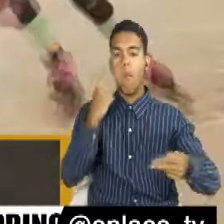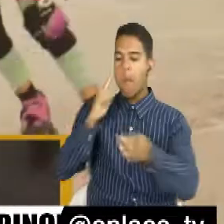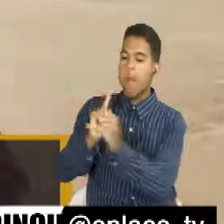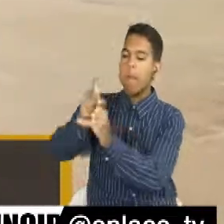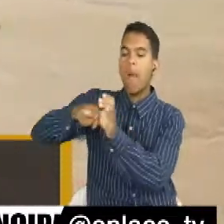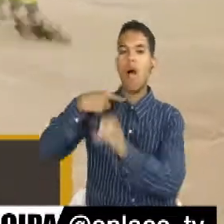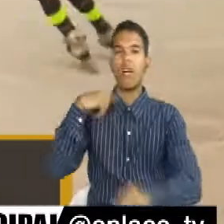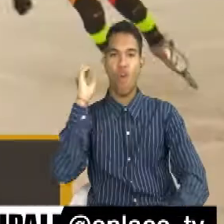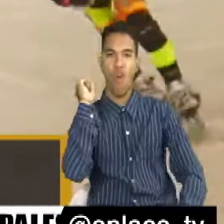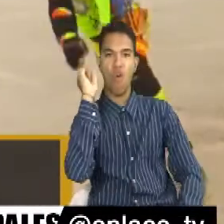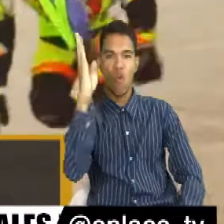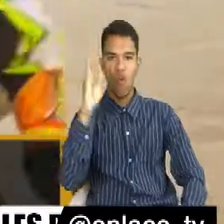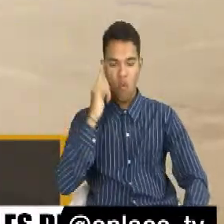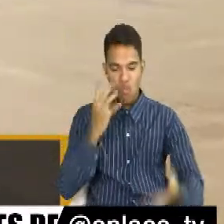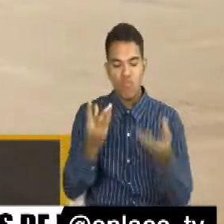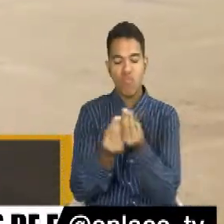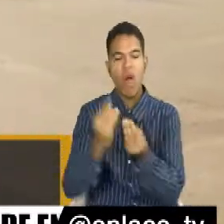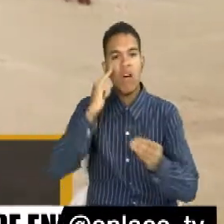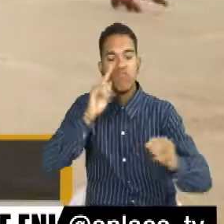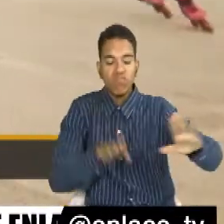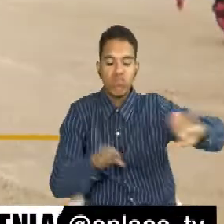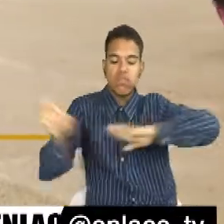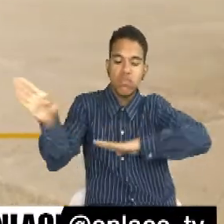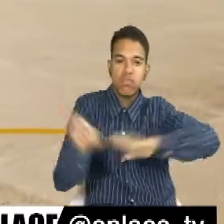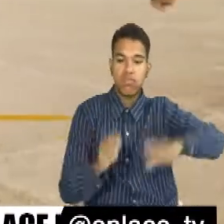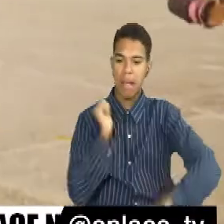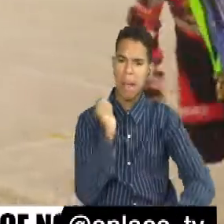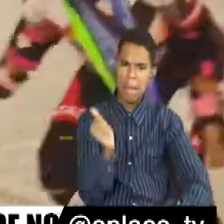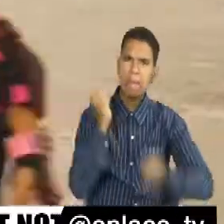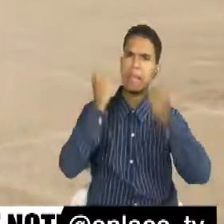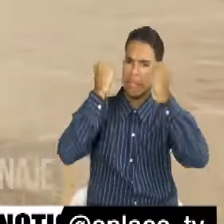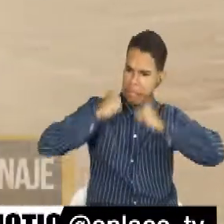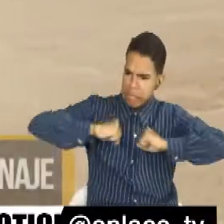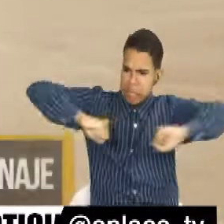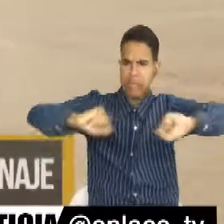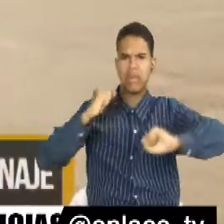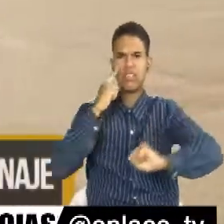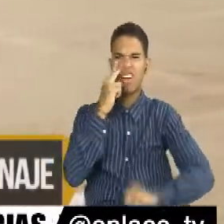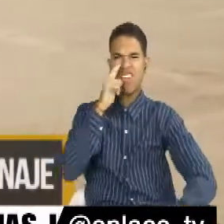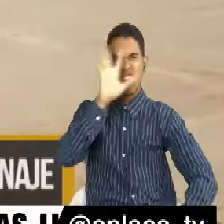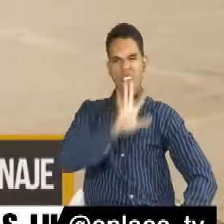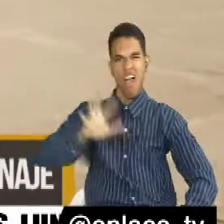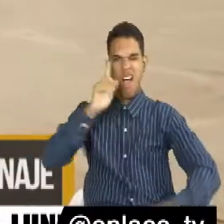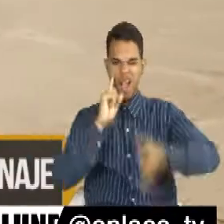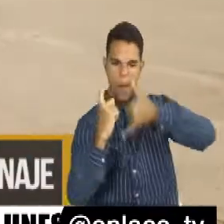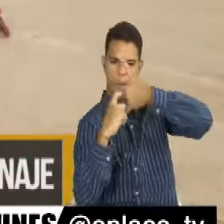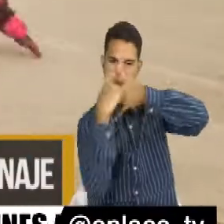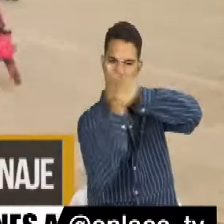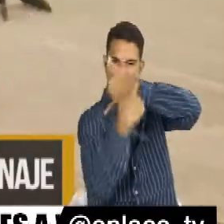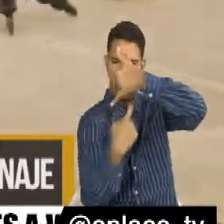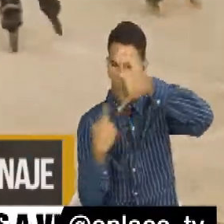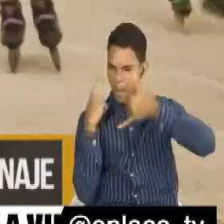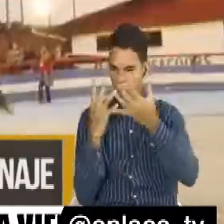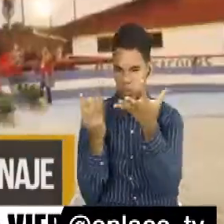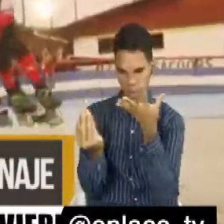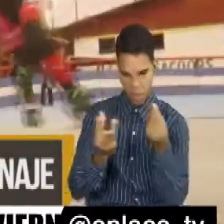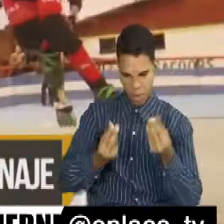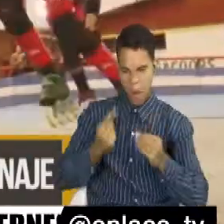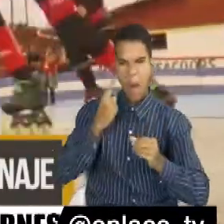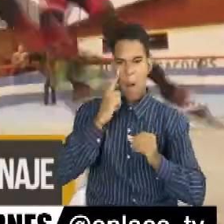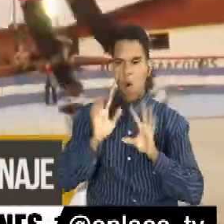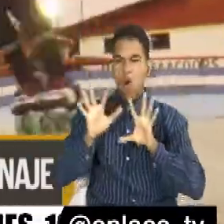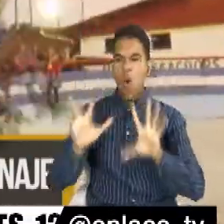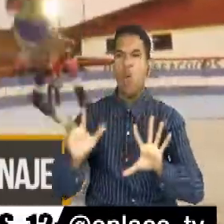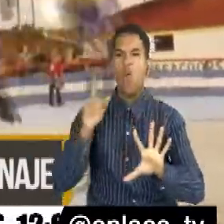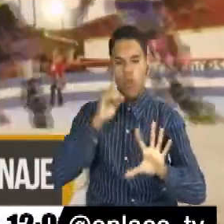Infantas. Con su esfuerzo alcanzaron grandes logros en el Campeonato Nacional de Interclubes, que se corrió en la Jagua de Ibirico. Los